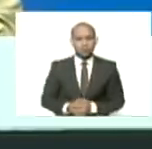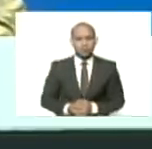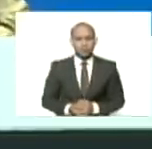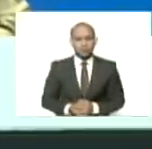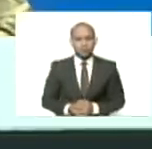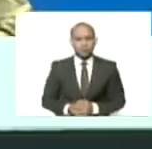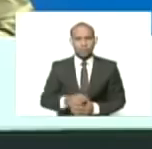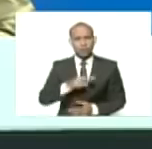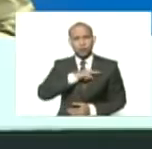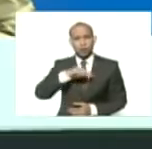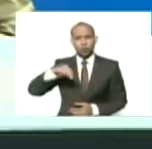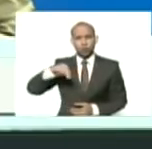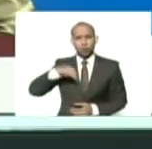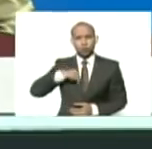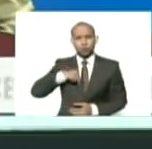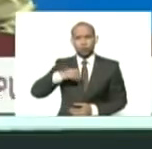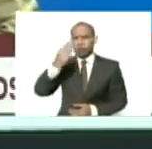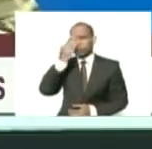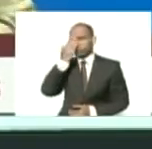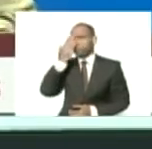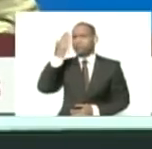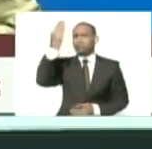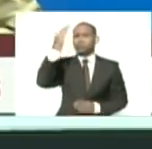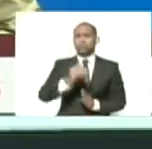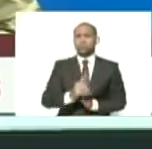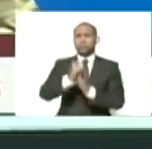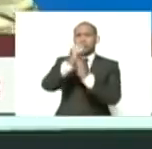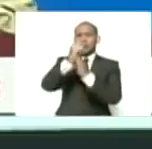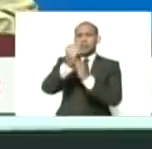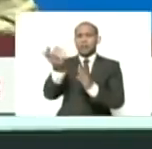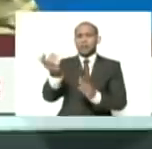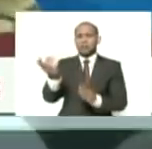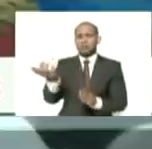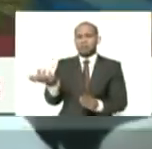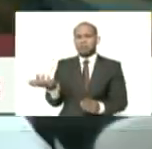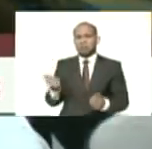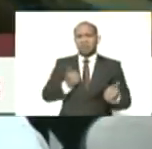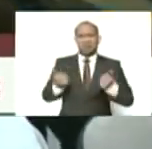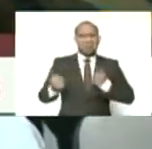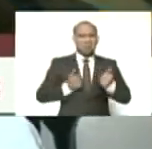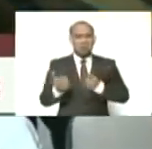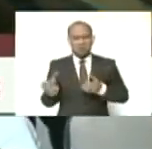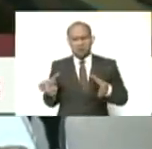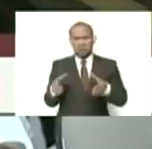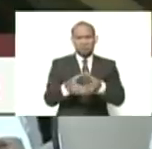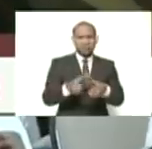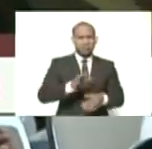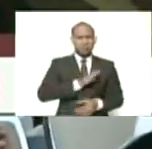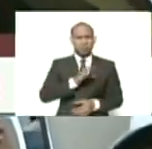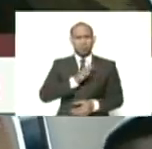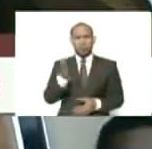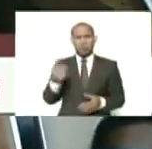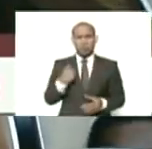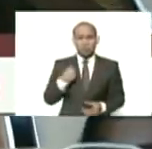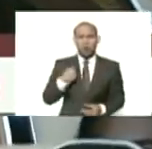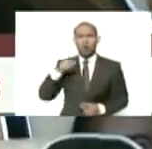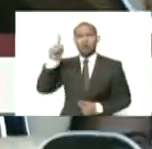Si nosotros levantáramos liderazgos egoístas, mezquinos, sectarios,